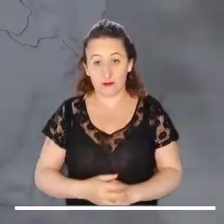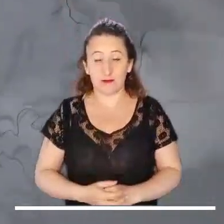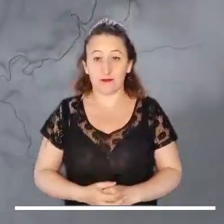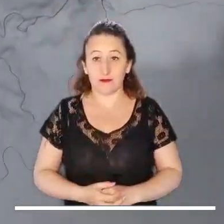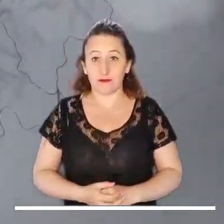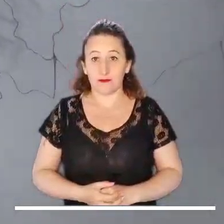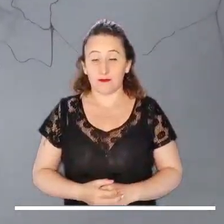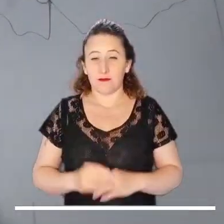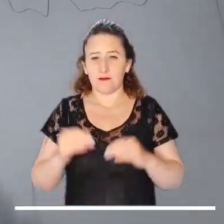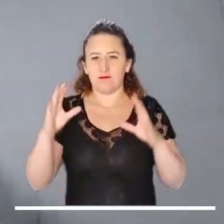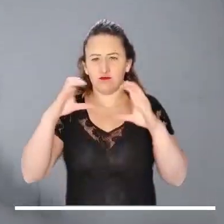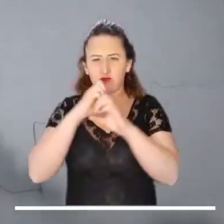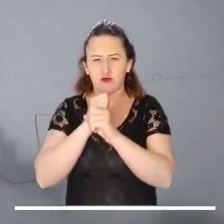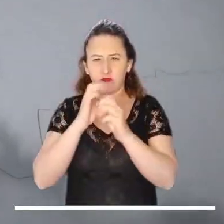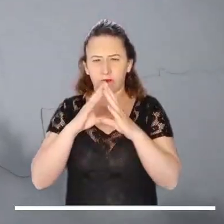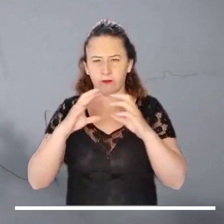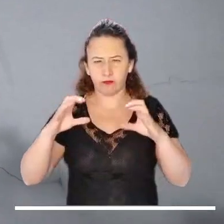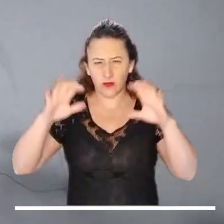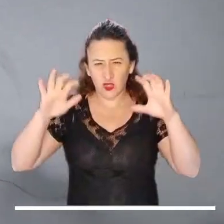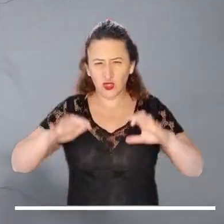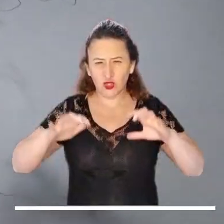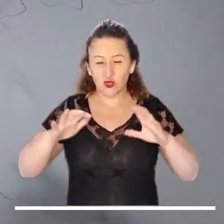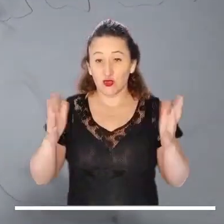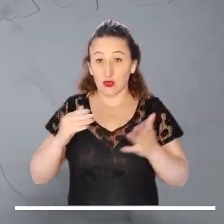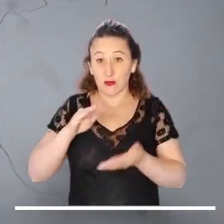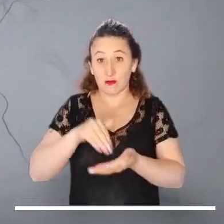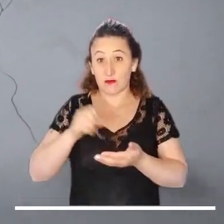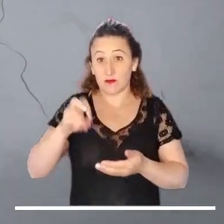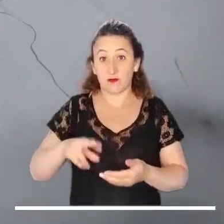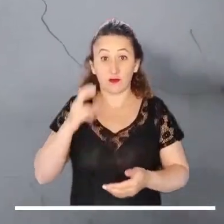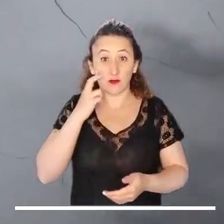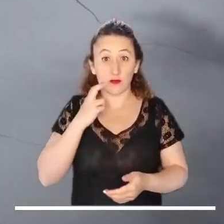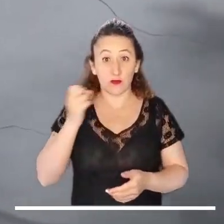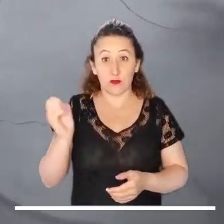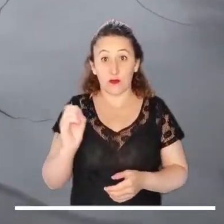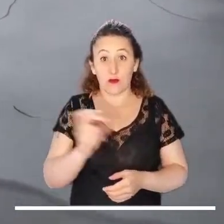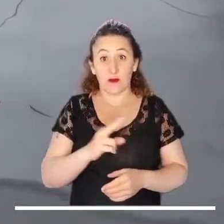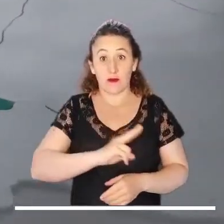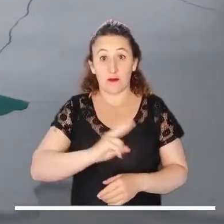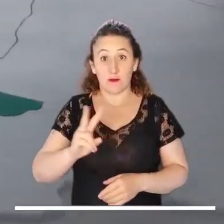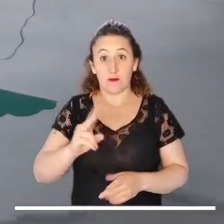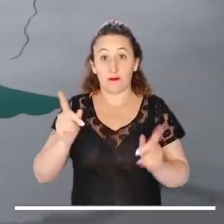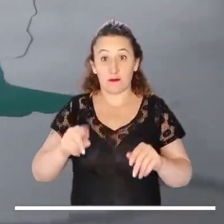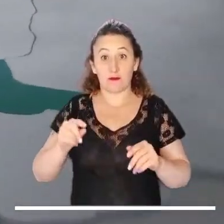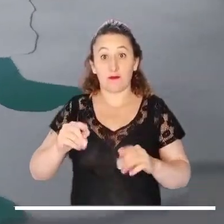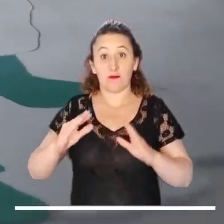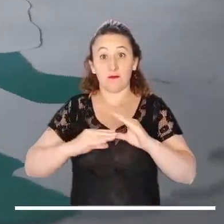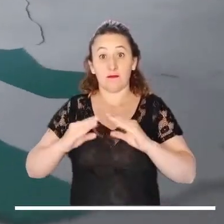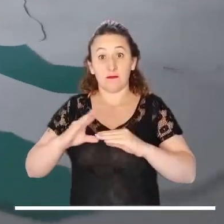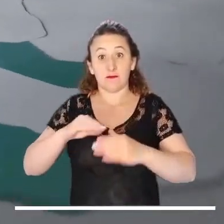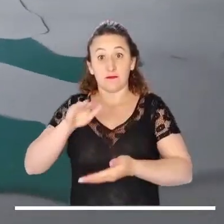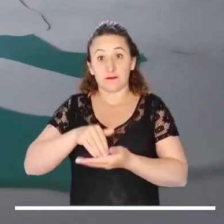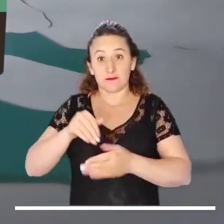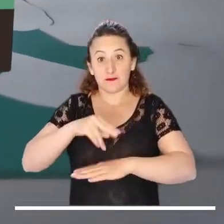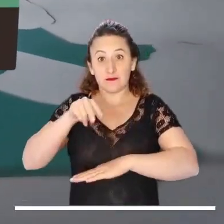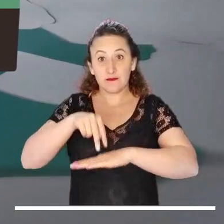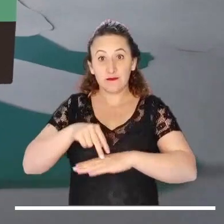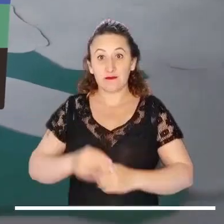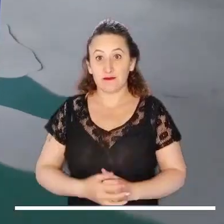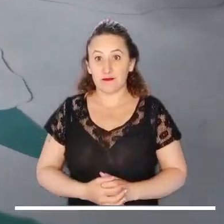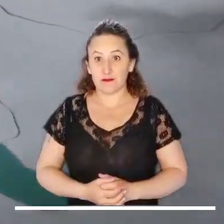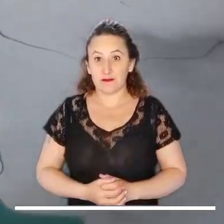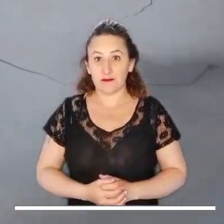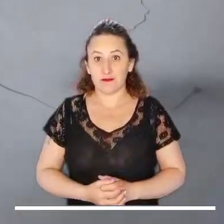islas. Noche nublada y lluviosa se espera en el centro y sur de Chocó, oriente de Valle del Cauca y en amplias zonas de Cauca y centro de